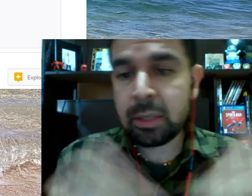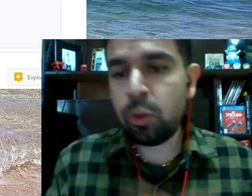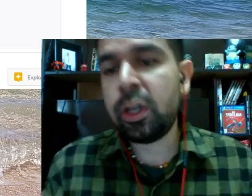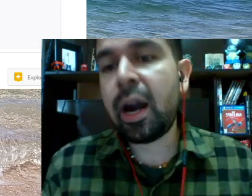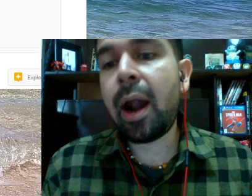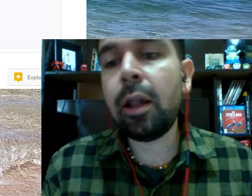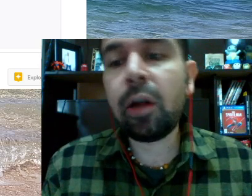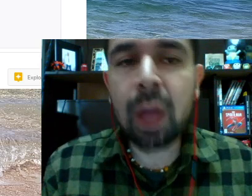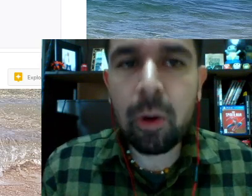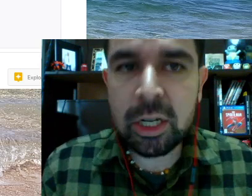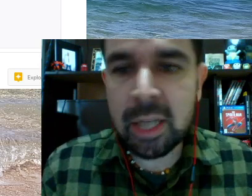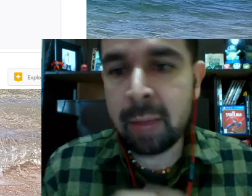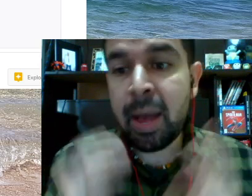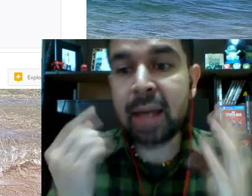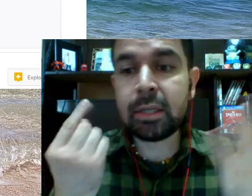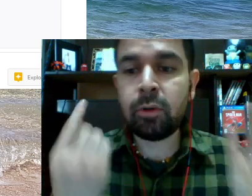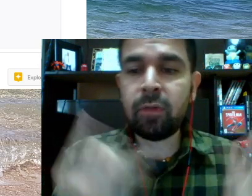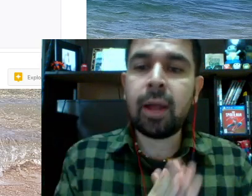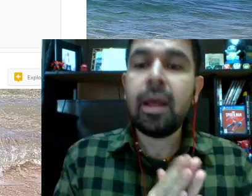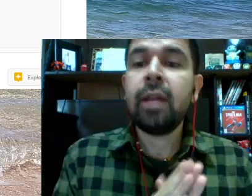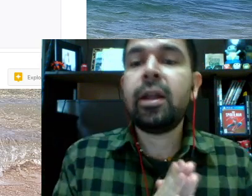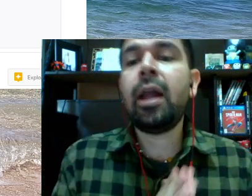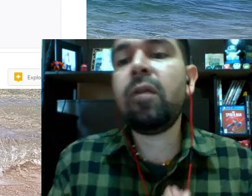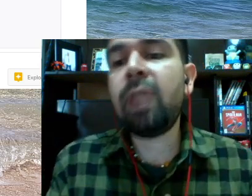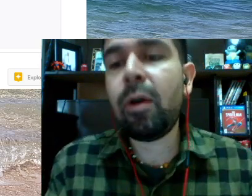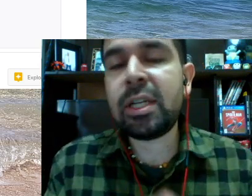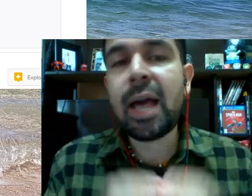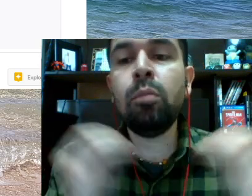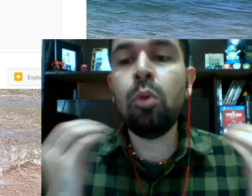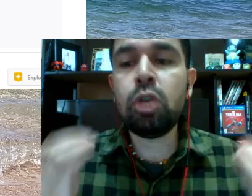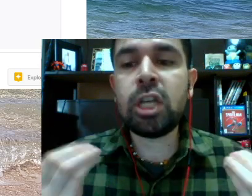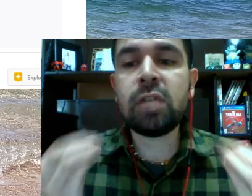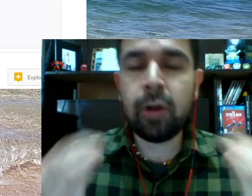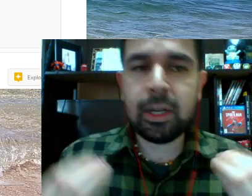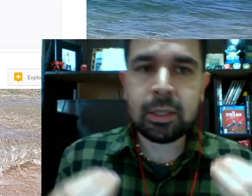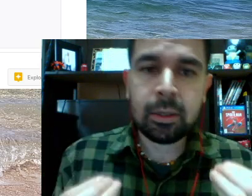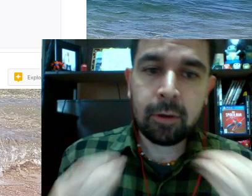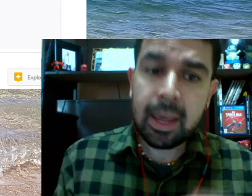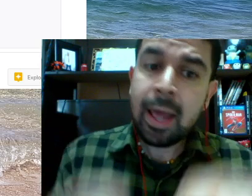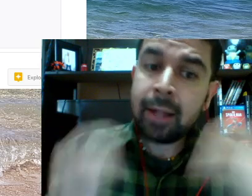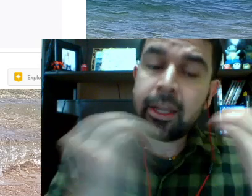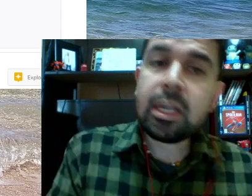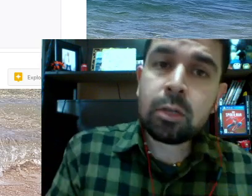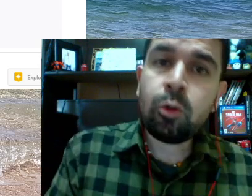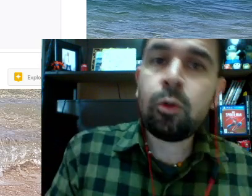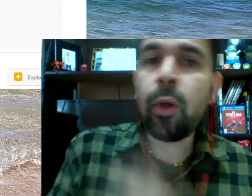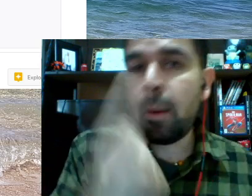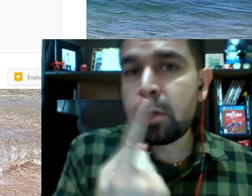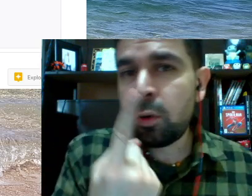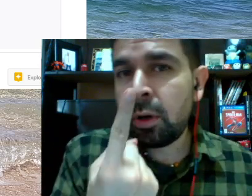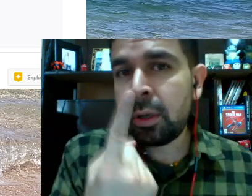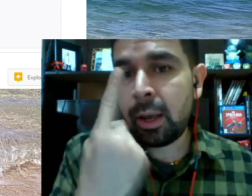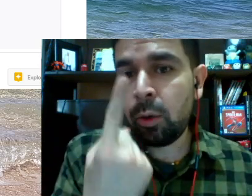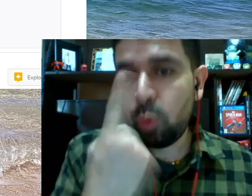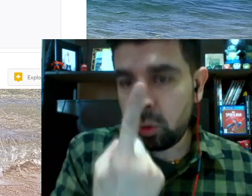más de uno de aralar flowers hay más de una flora trabajadora flowers hay muchas flores okay there is cuando hablamos